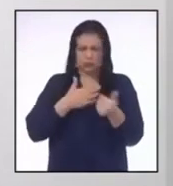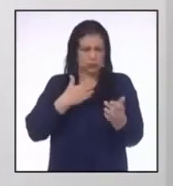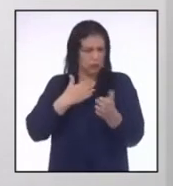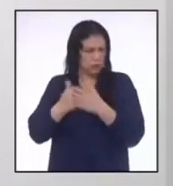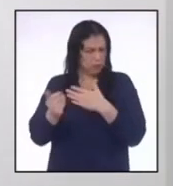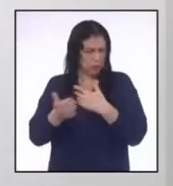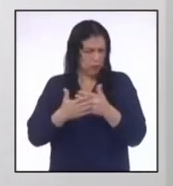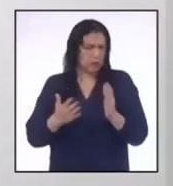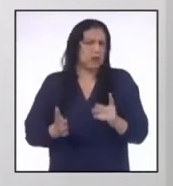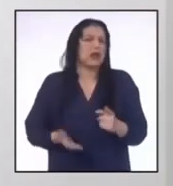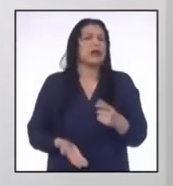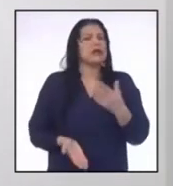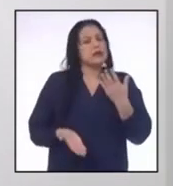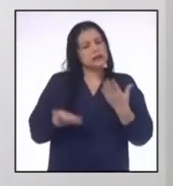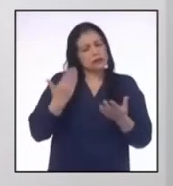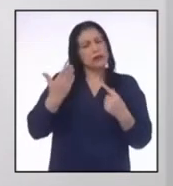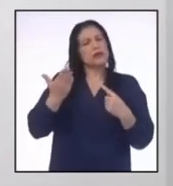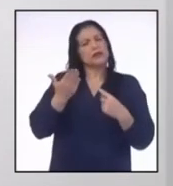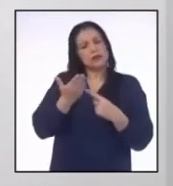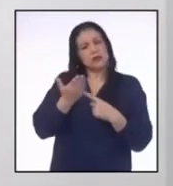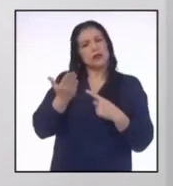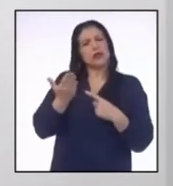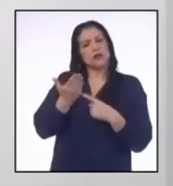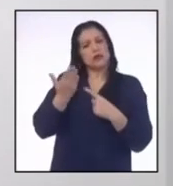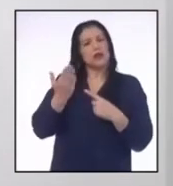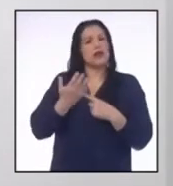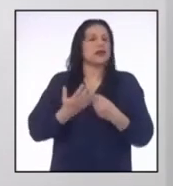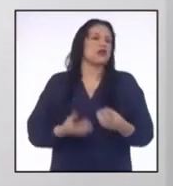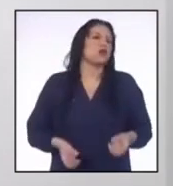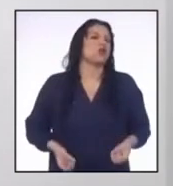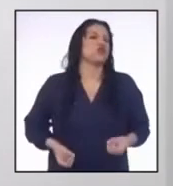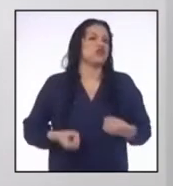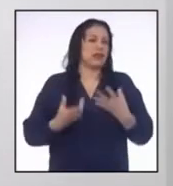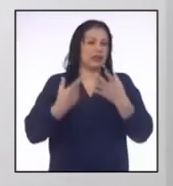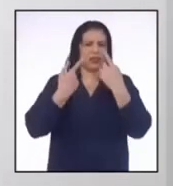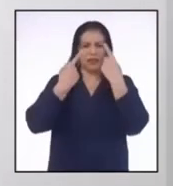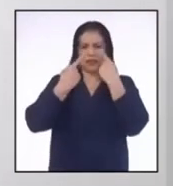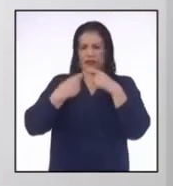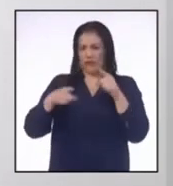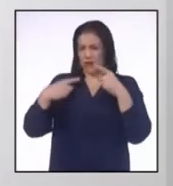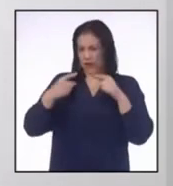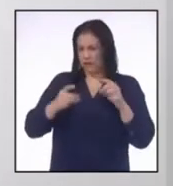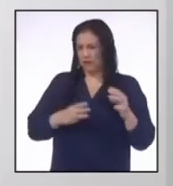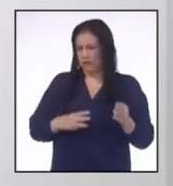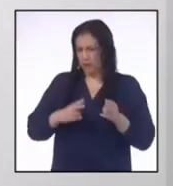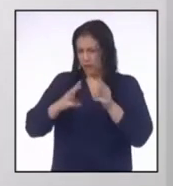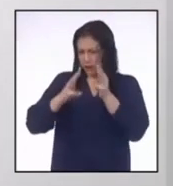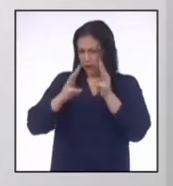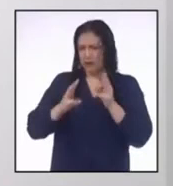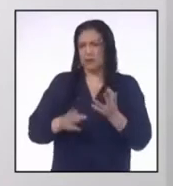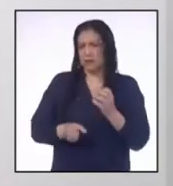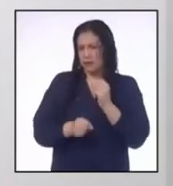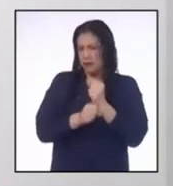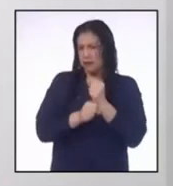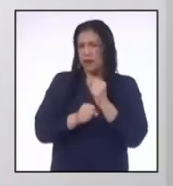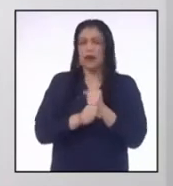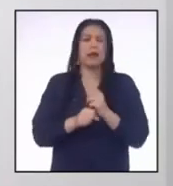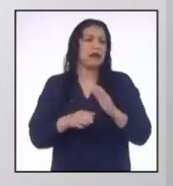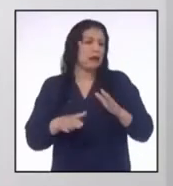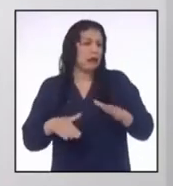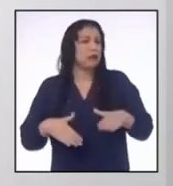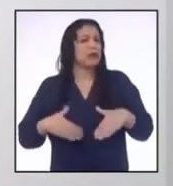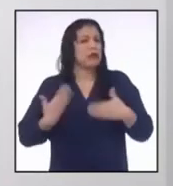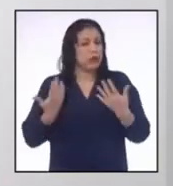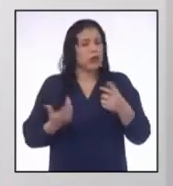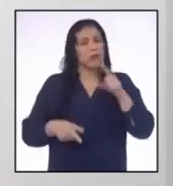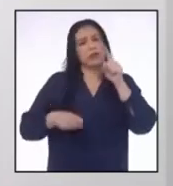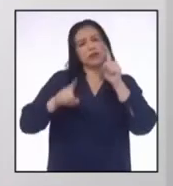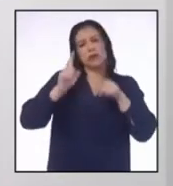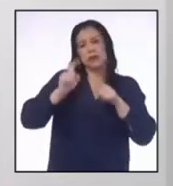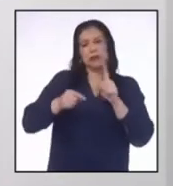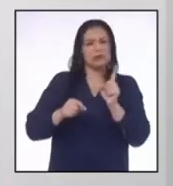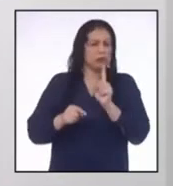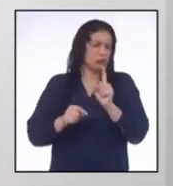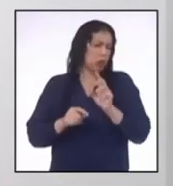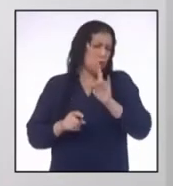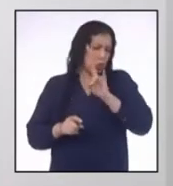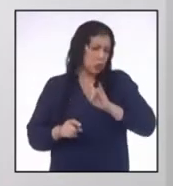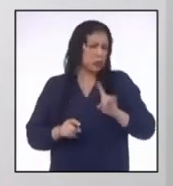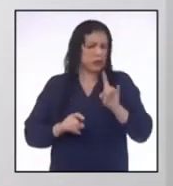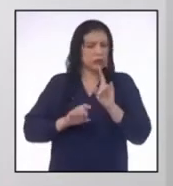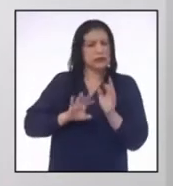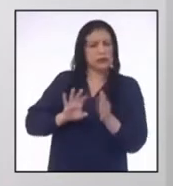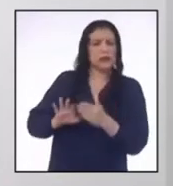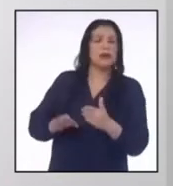problema. Si bien las tecnologías nos ofrecen variadas alternativas, podemos en ocasiones prescindir de